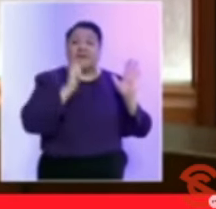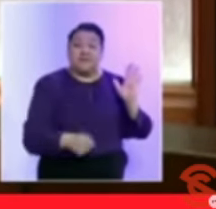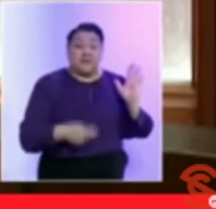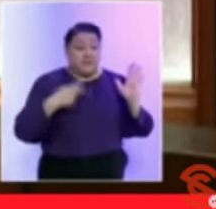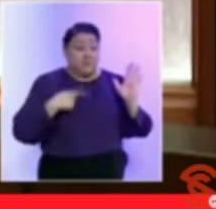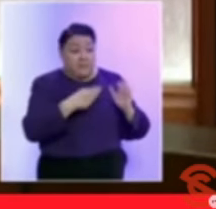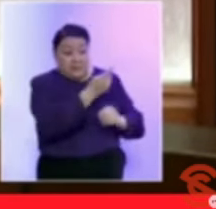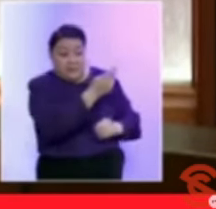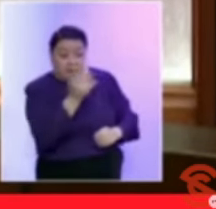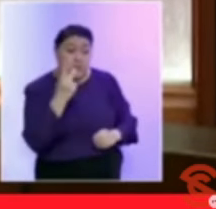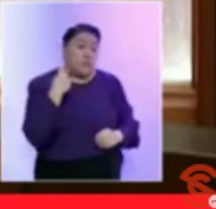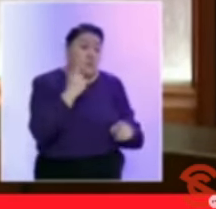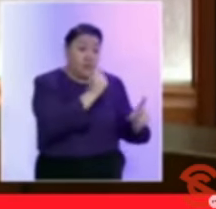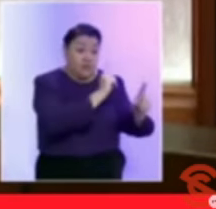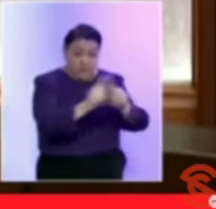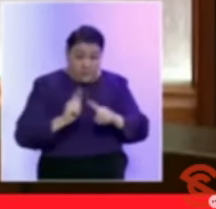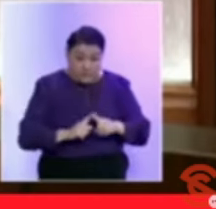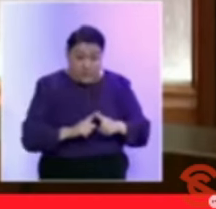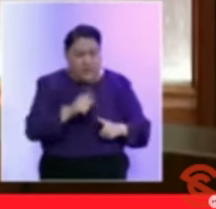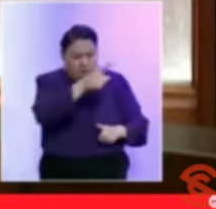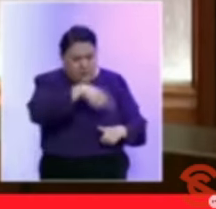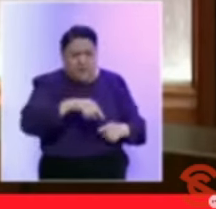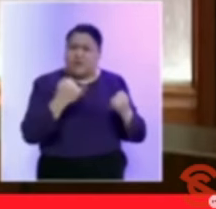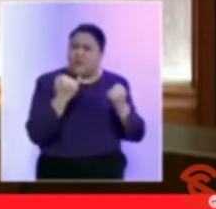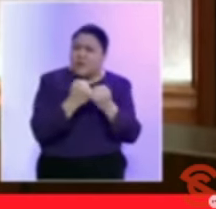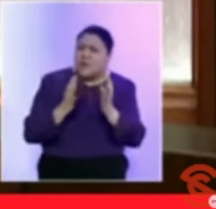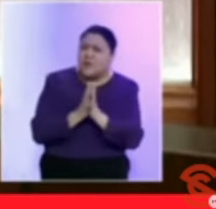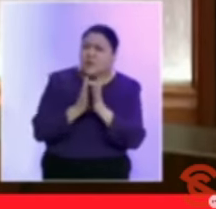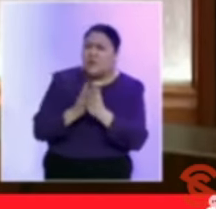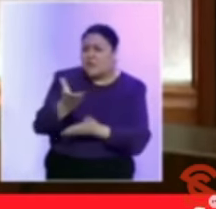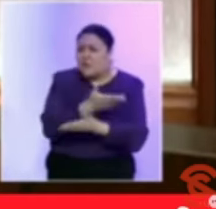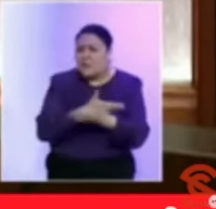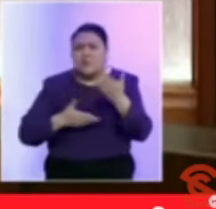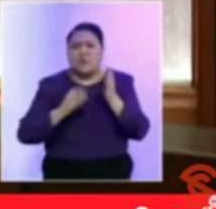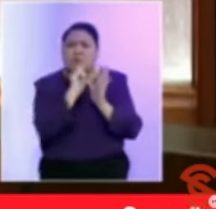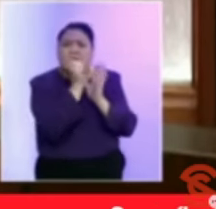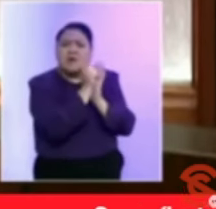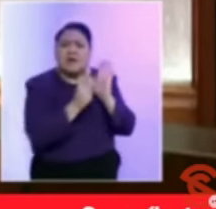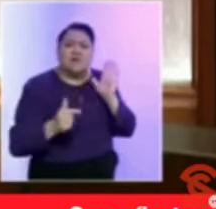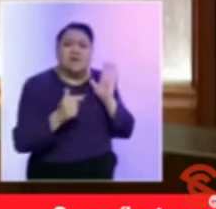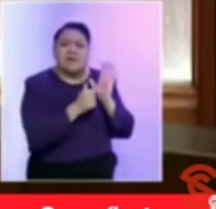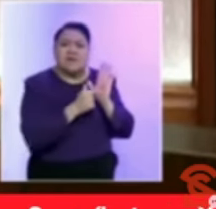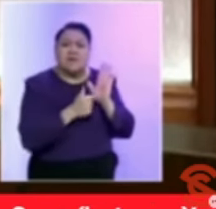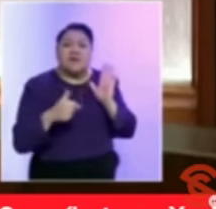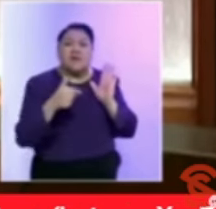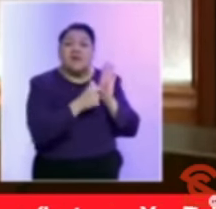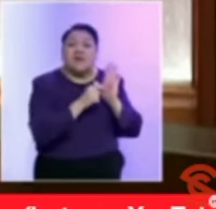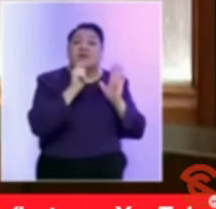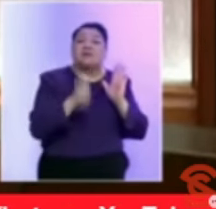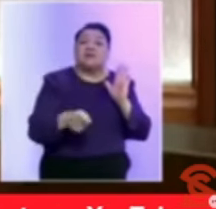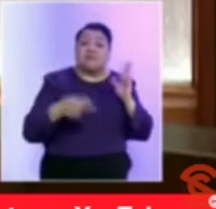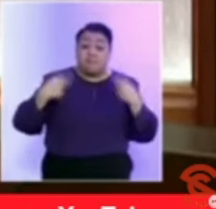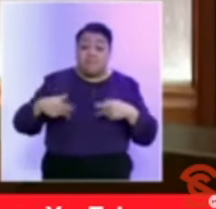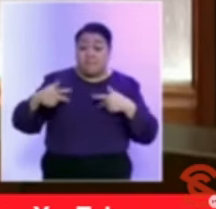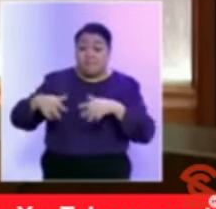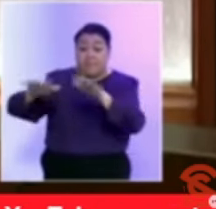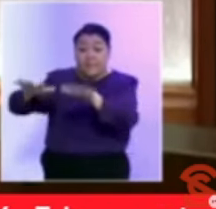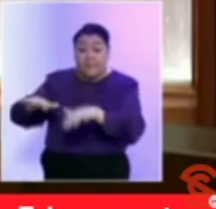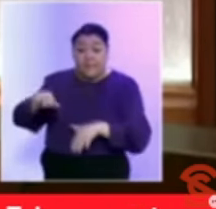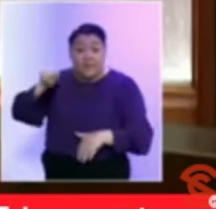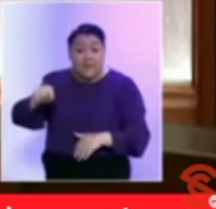políticas participaran en el marco del derecho que la voluntad popular se